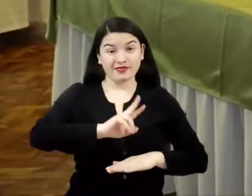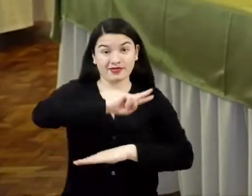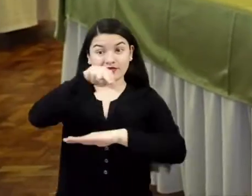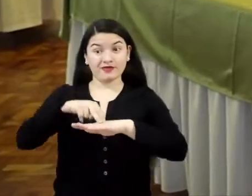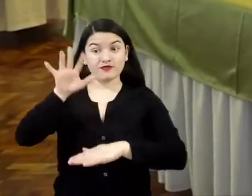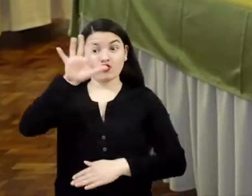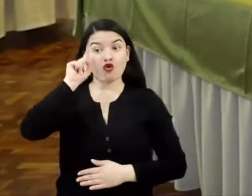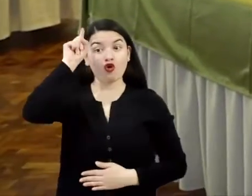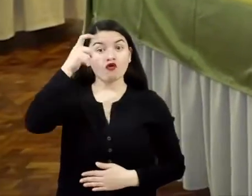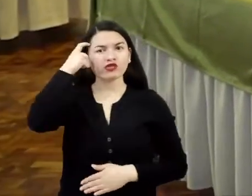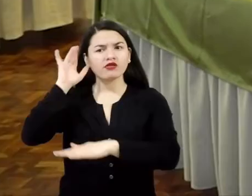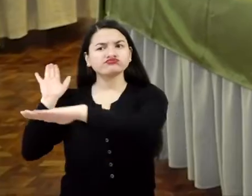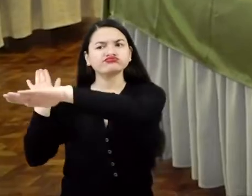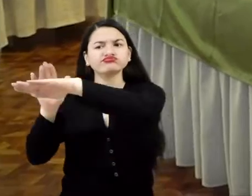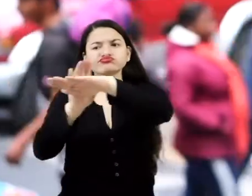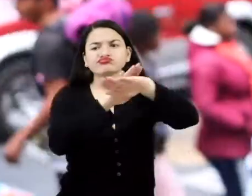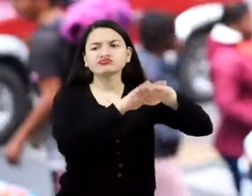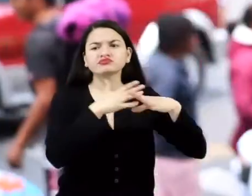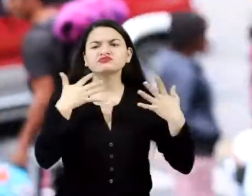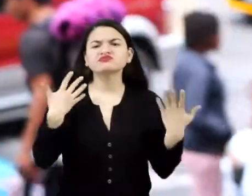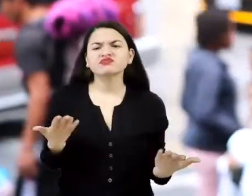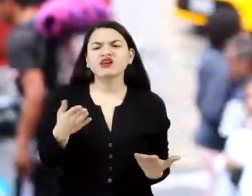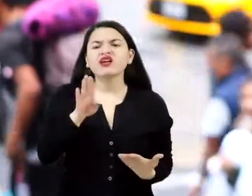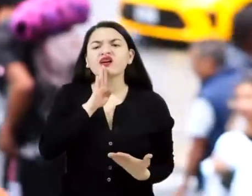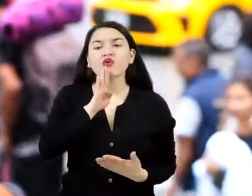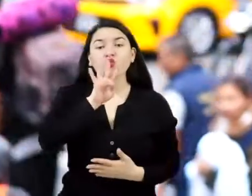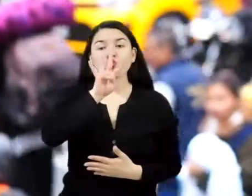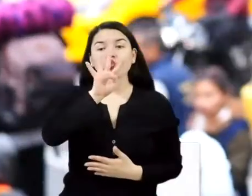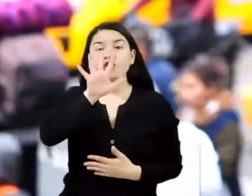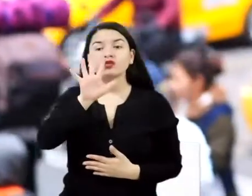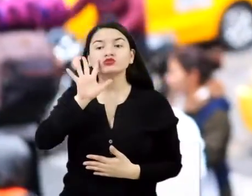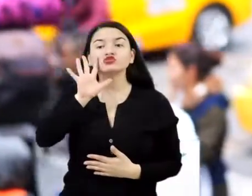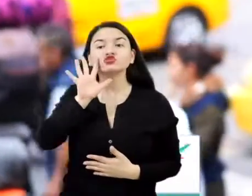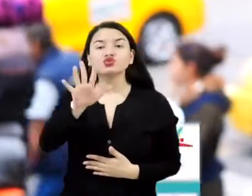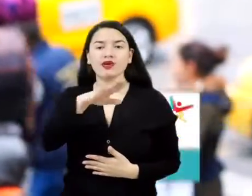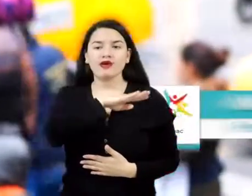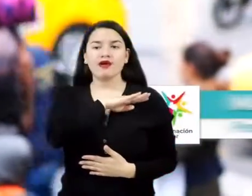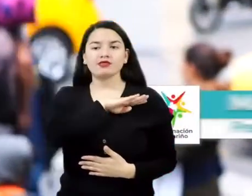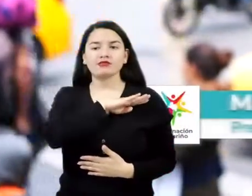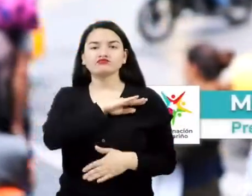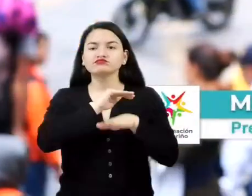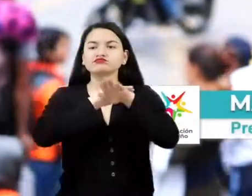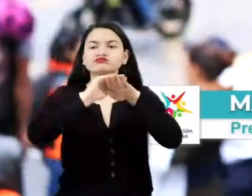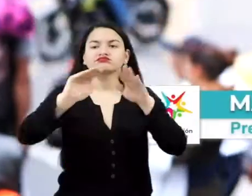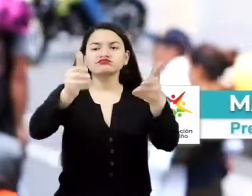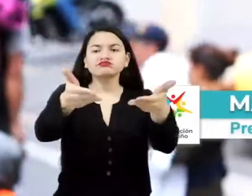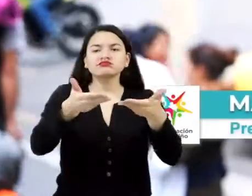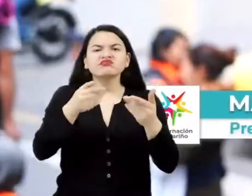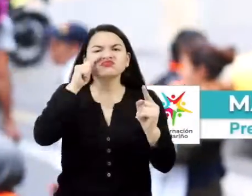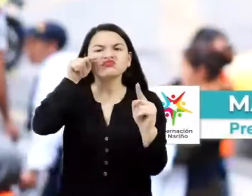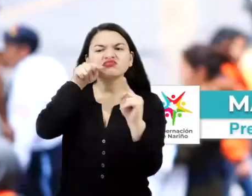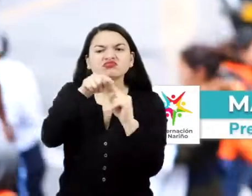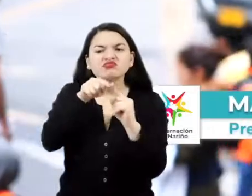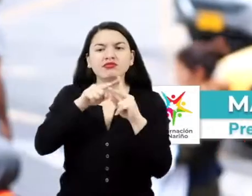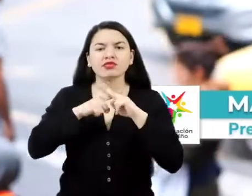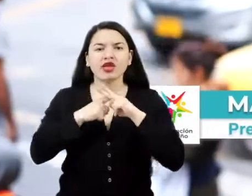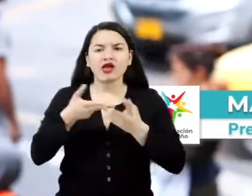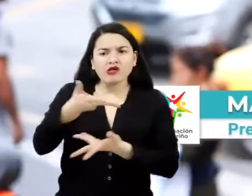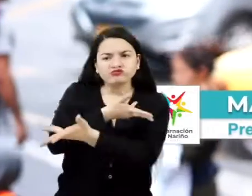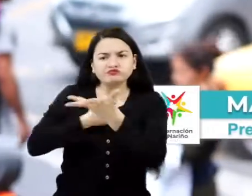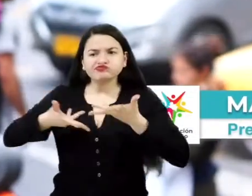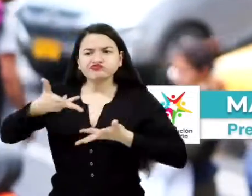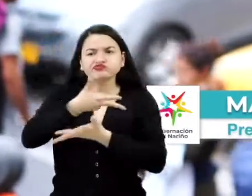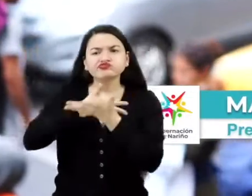La Gobernación de Nariño, a través de la Dirección Administrativa de Gestión de Riesgos de Desastres, convocó a